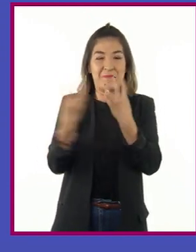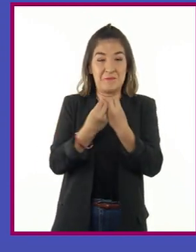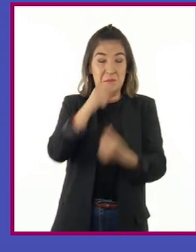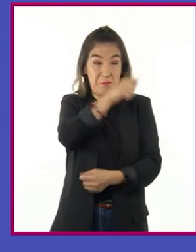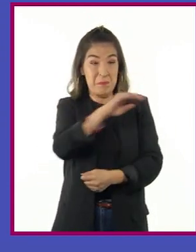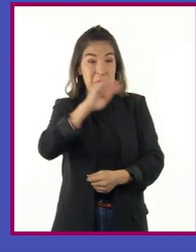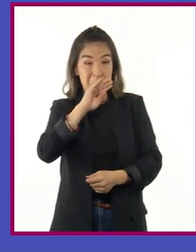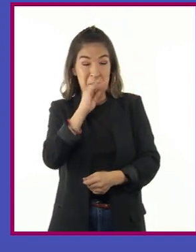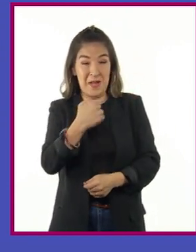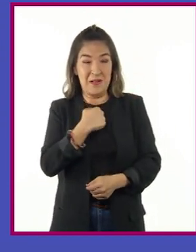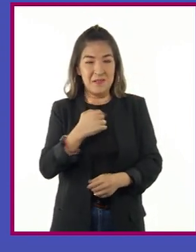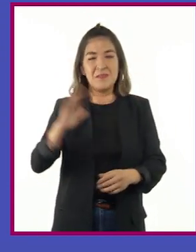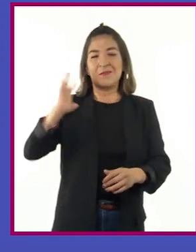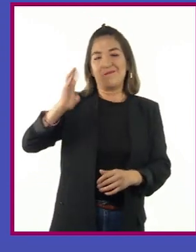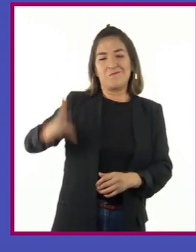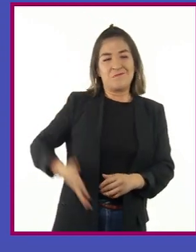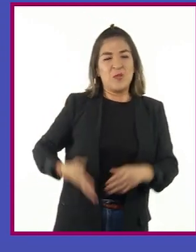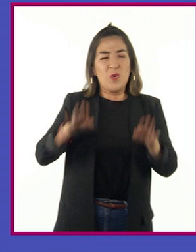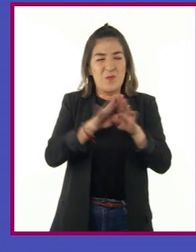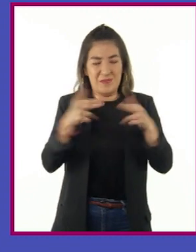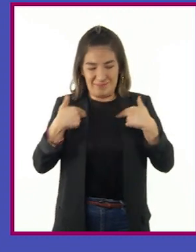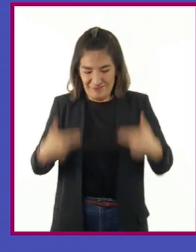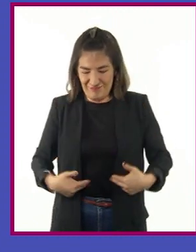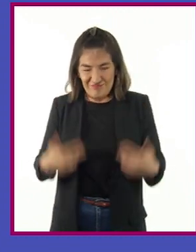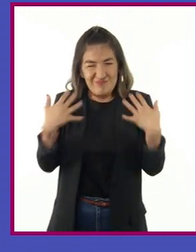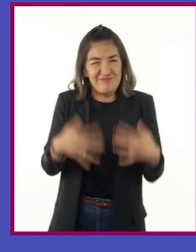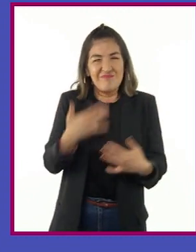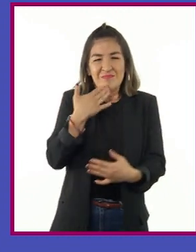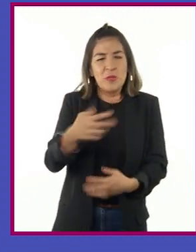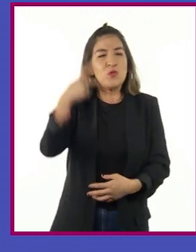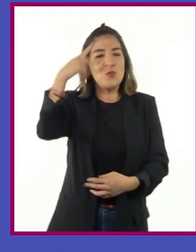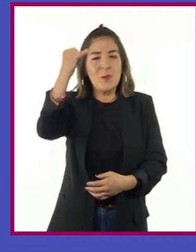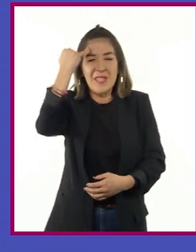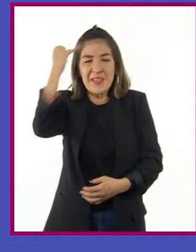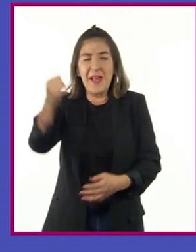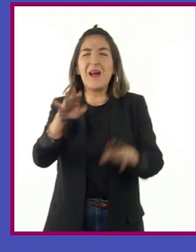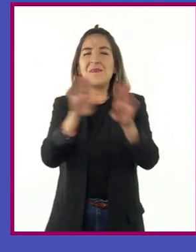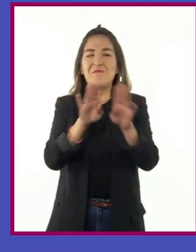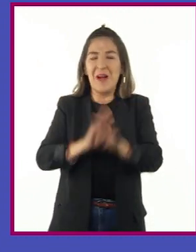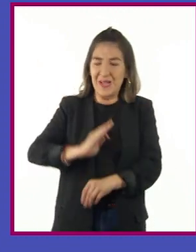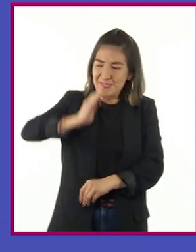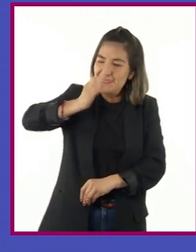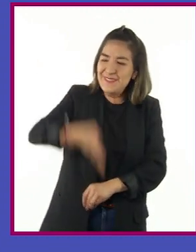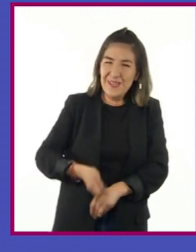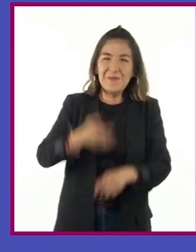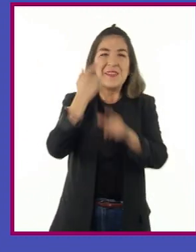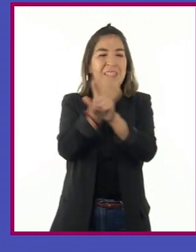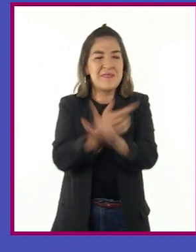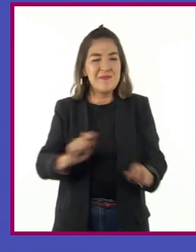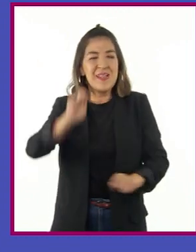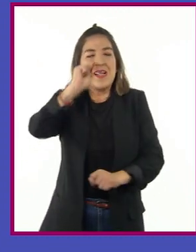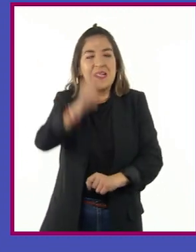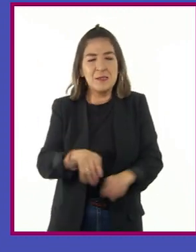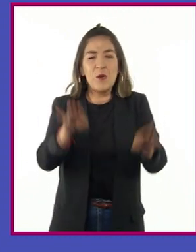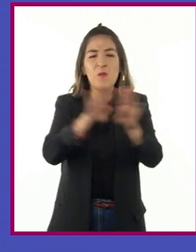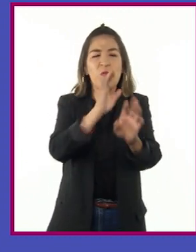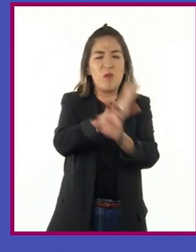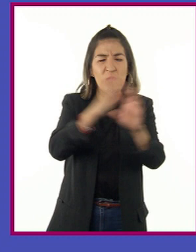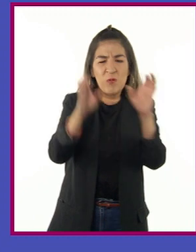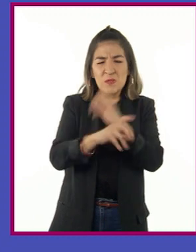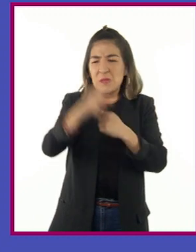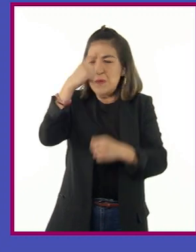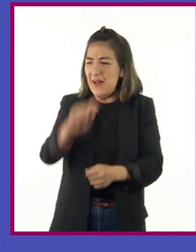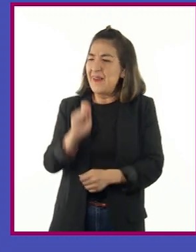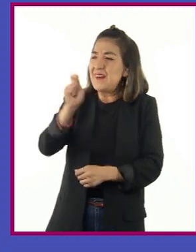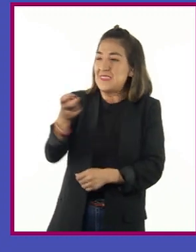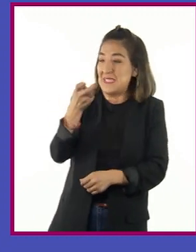de ser humano. Era una ama de casa con ideas liberales. Sabía para qué servían las cosas y extraía de